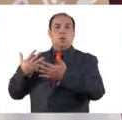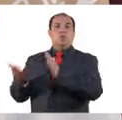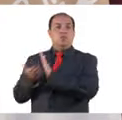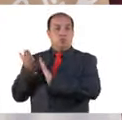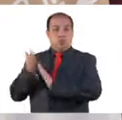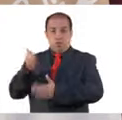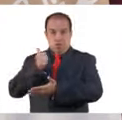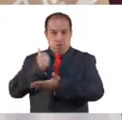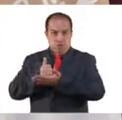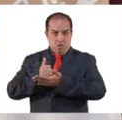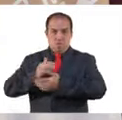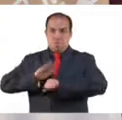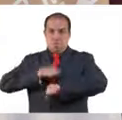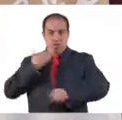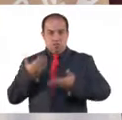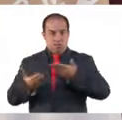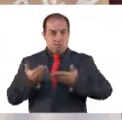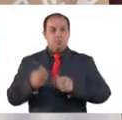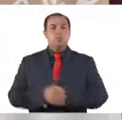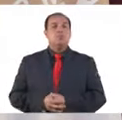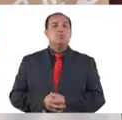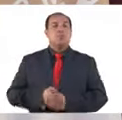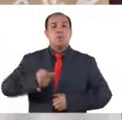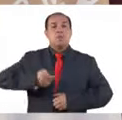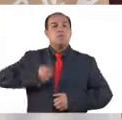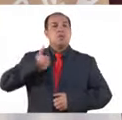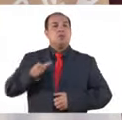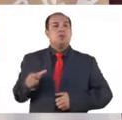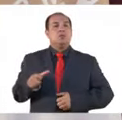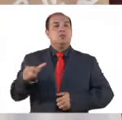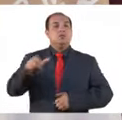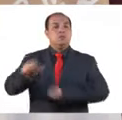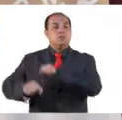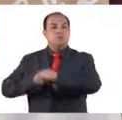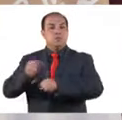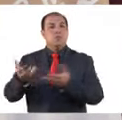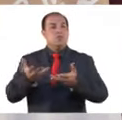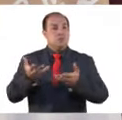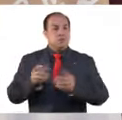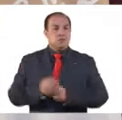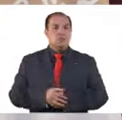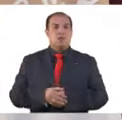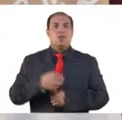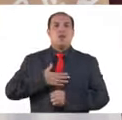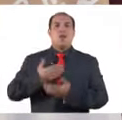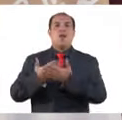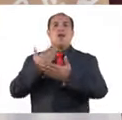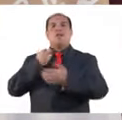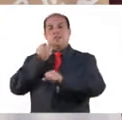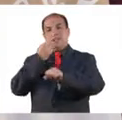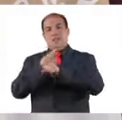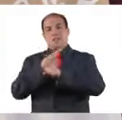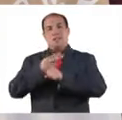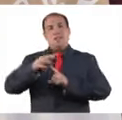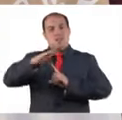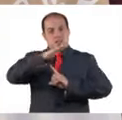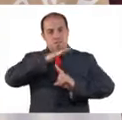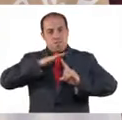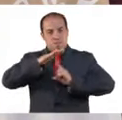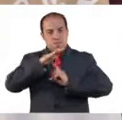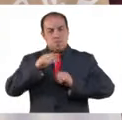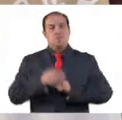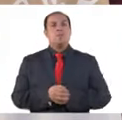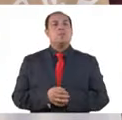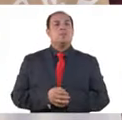ciudad. La primera ciclovía que hicimos fue cuando fui secretaria de Medio Ambiente, que